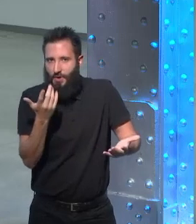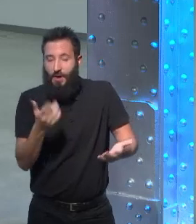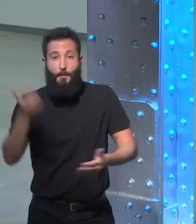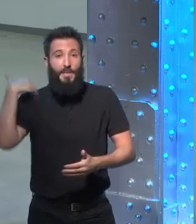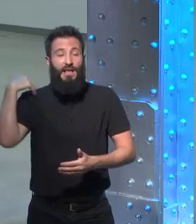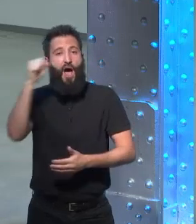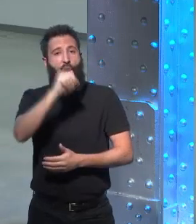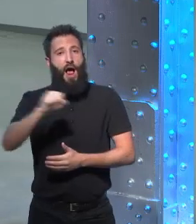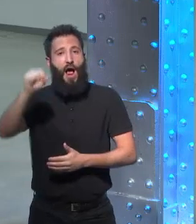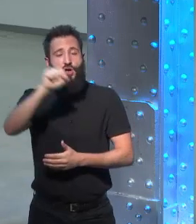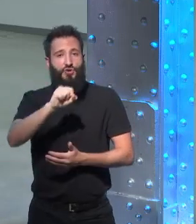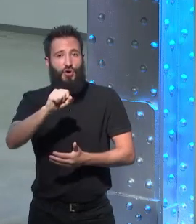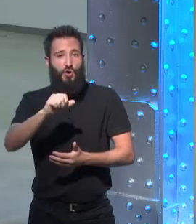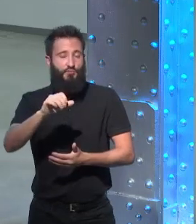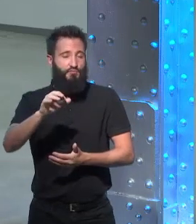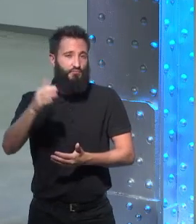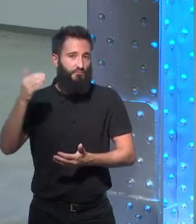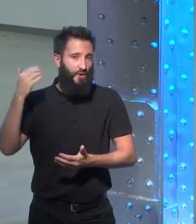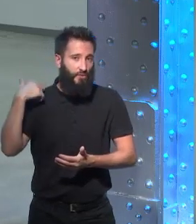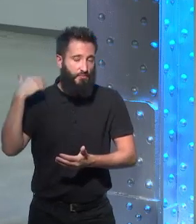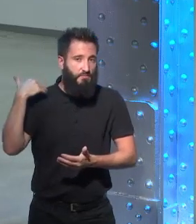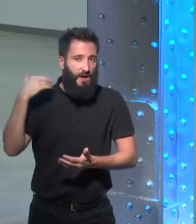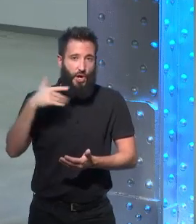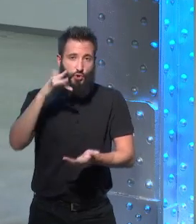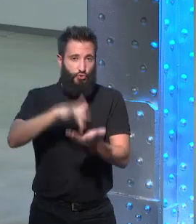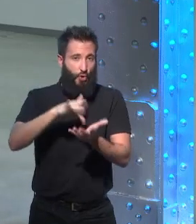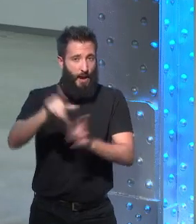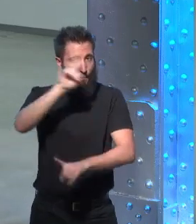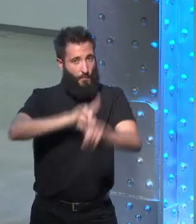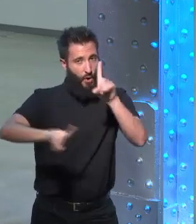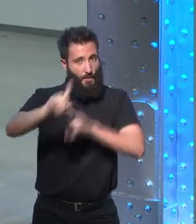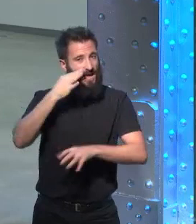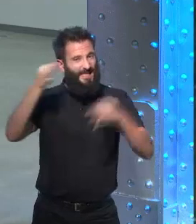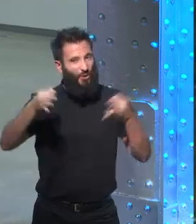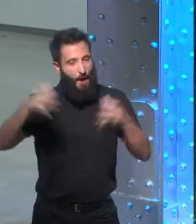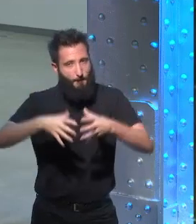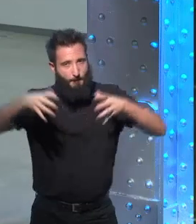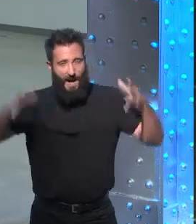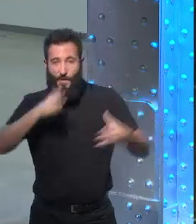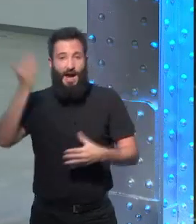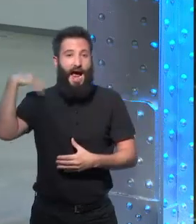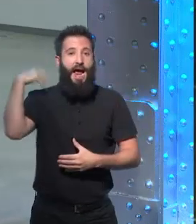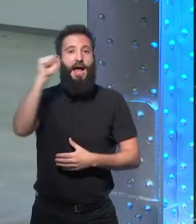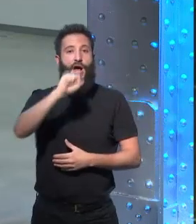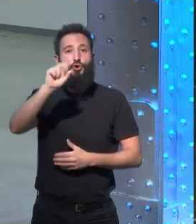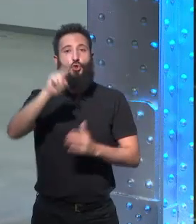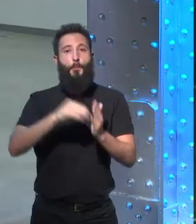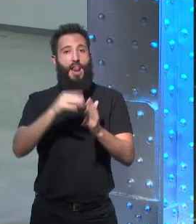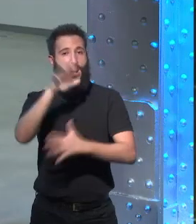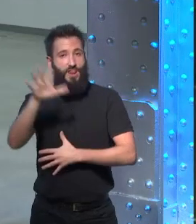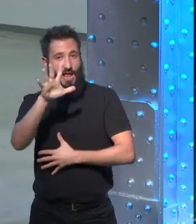el año, uno de los grandes problemas de seguridad que ha habido en los últimos años, que fue en el año 2005,